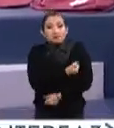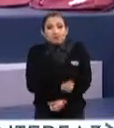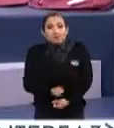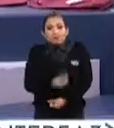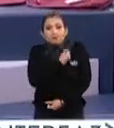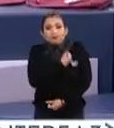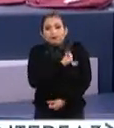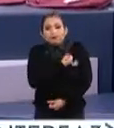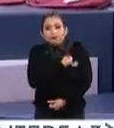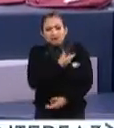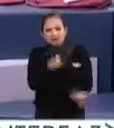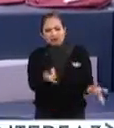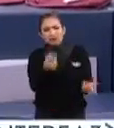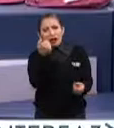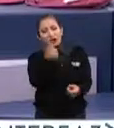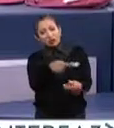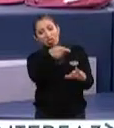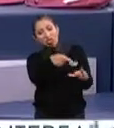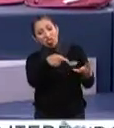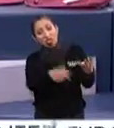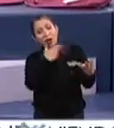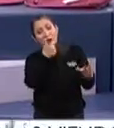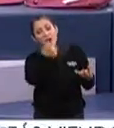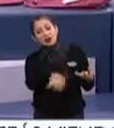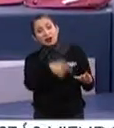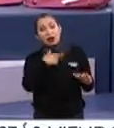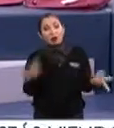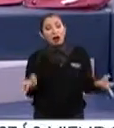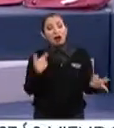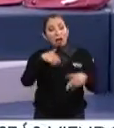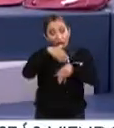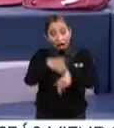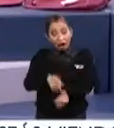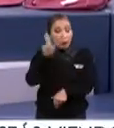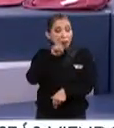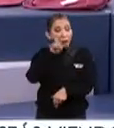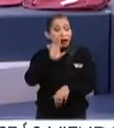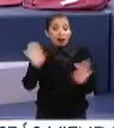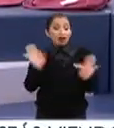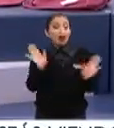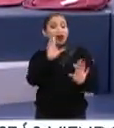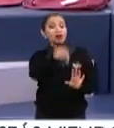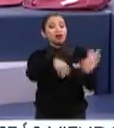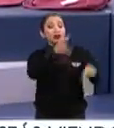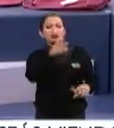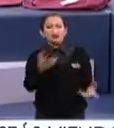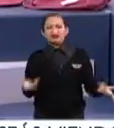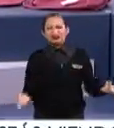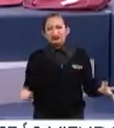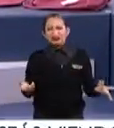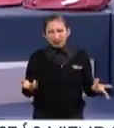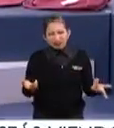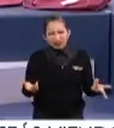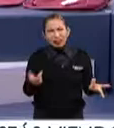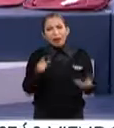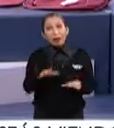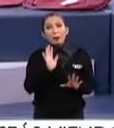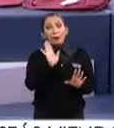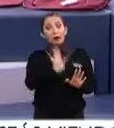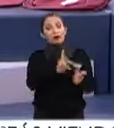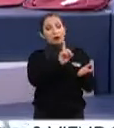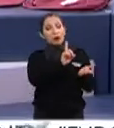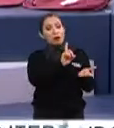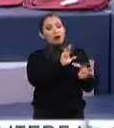Todas no tenemos estas que cualidades, cocinar, ni lavar. Exacto. Si no eres un mandilón. Se si nos no eres... ha educado, en cierto modo, para ser unos